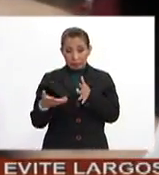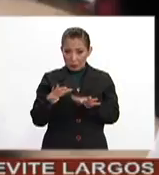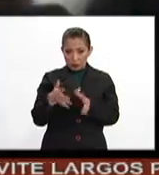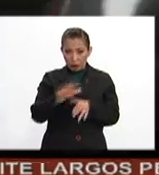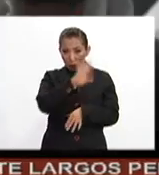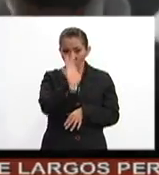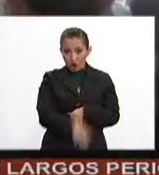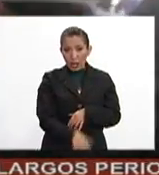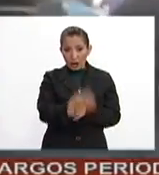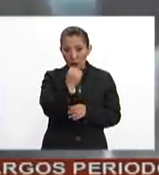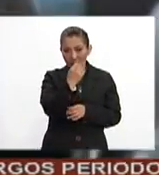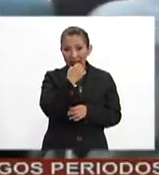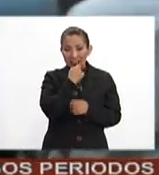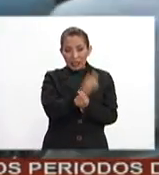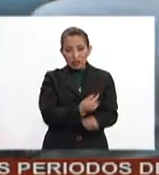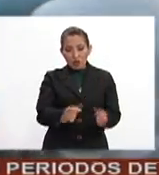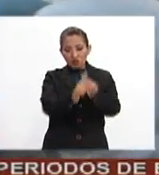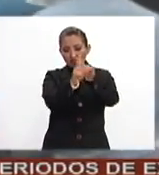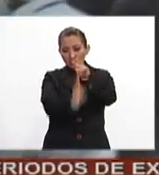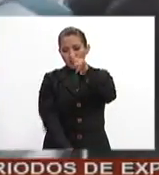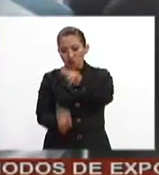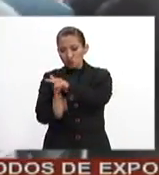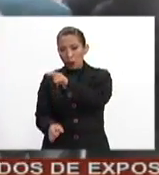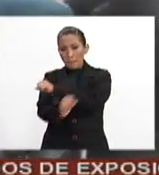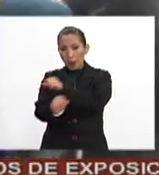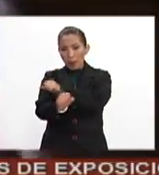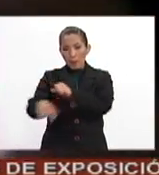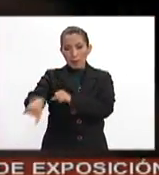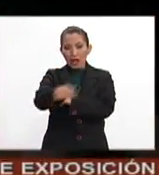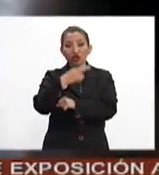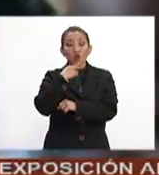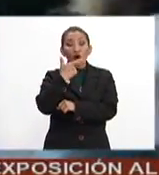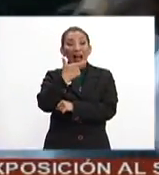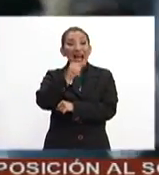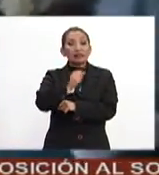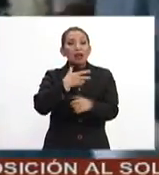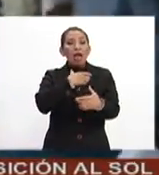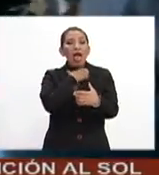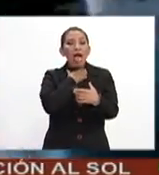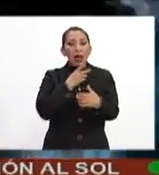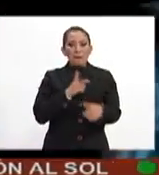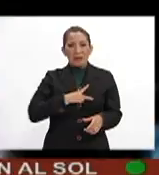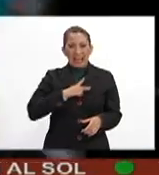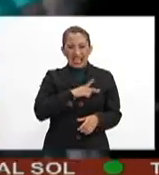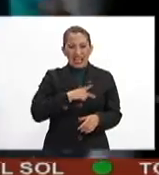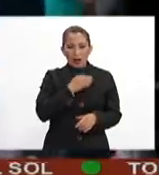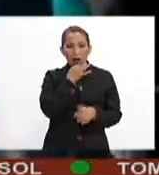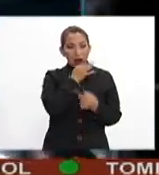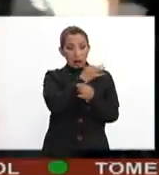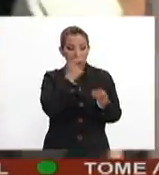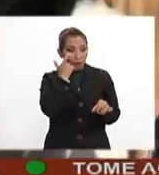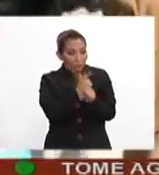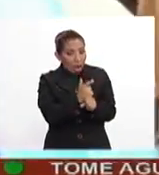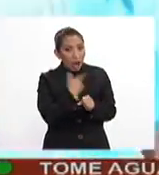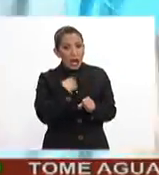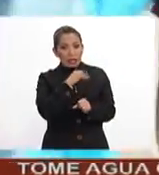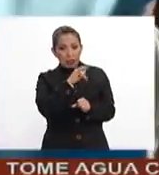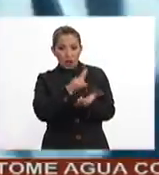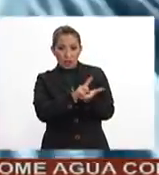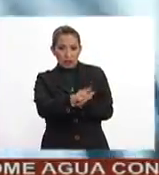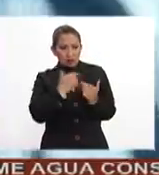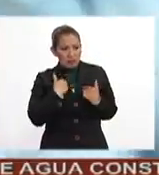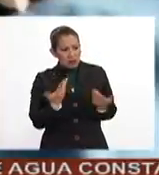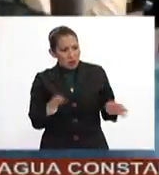personas que murieron, entre ellas 9 niños en un bombardeo aéreo en el que se usó gas tóxico, según denunció el Observatorio Sirio de los